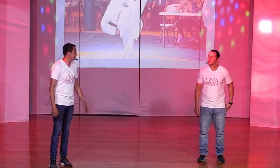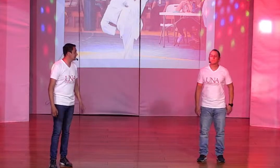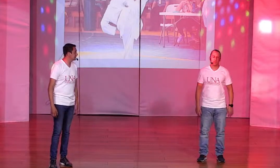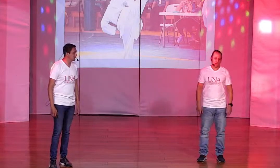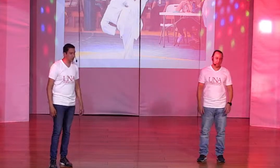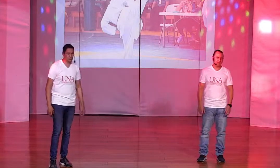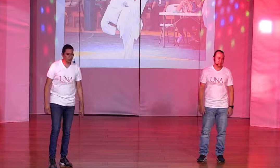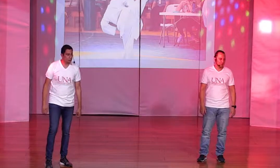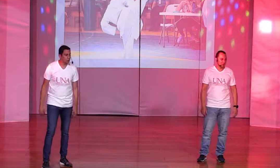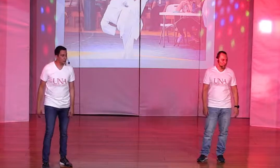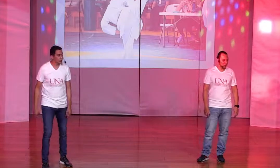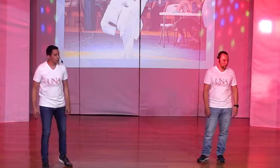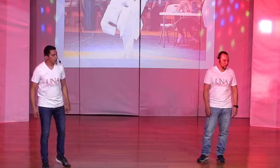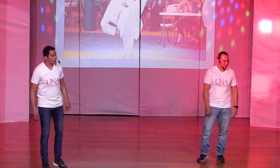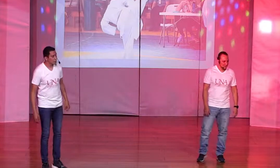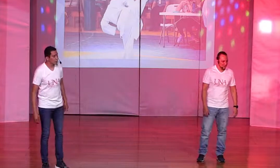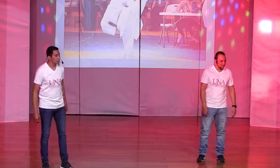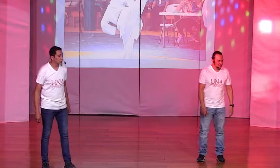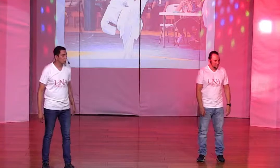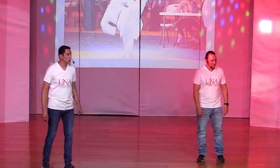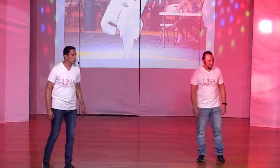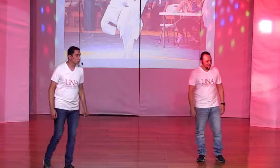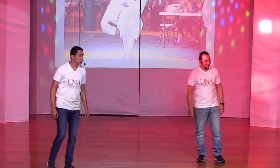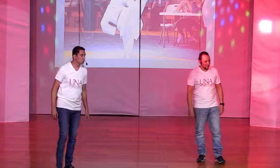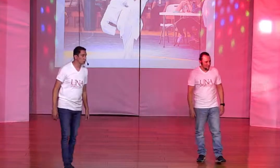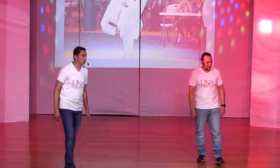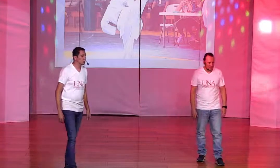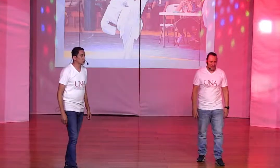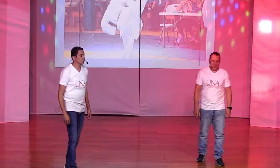es difícil. Claro que sí, para todos.